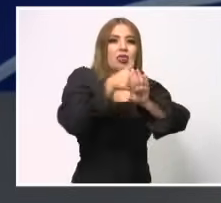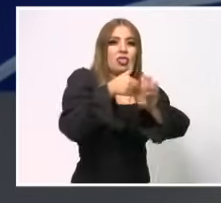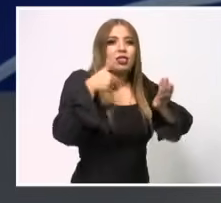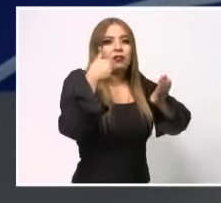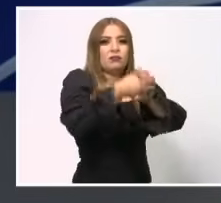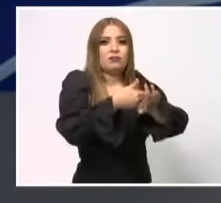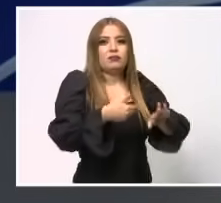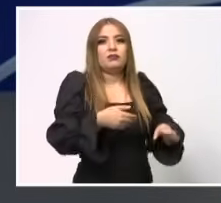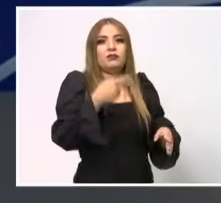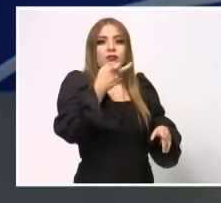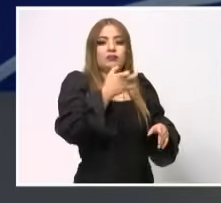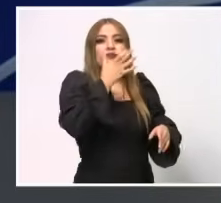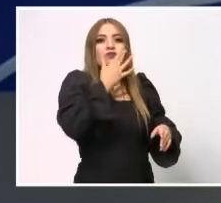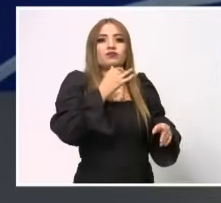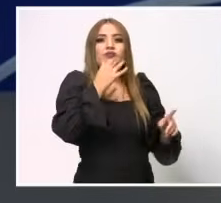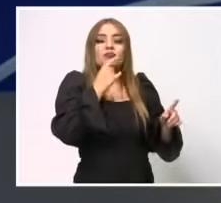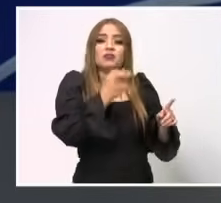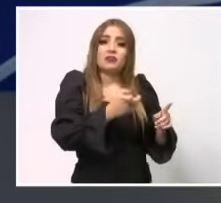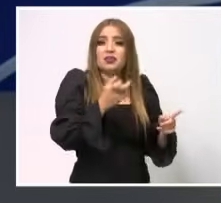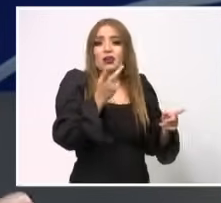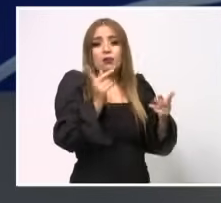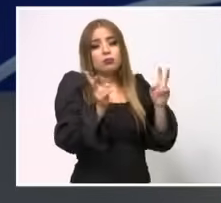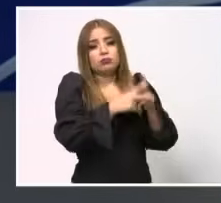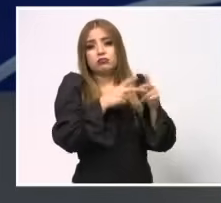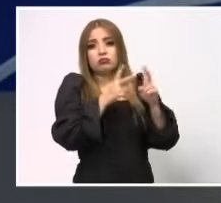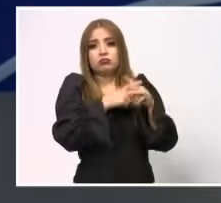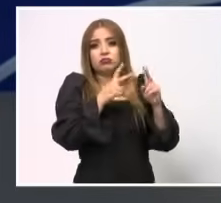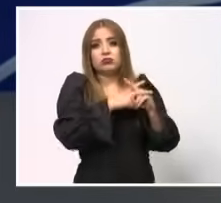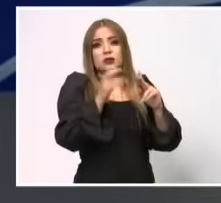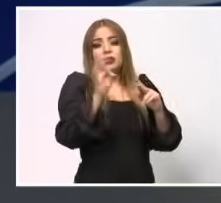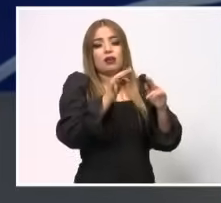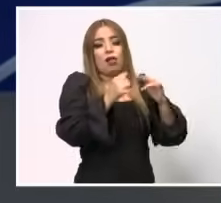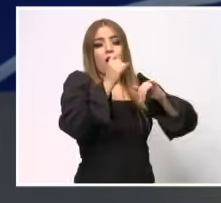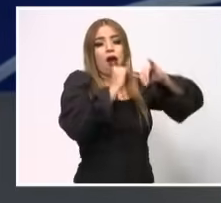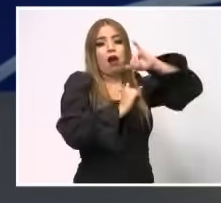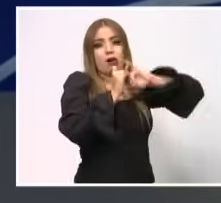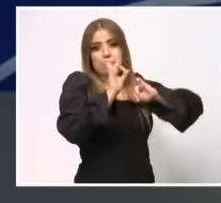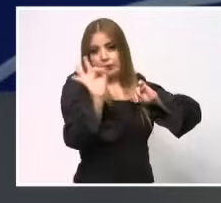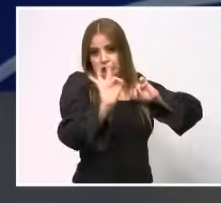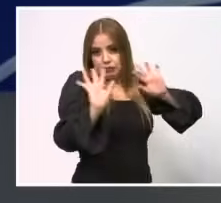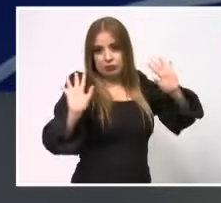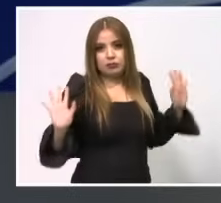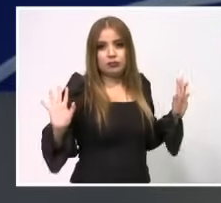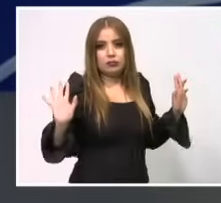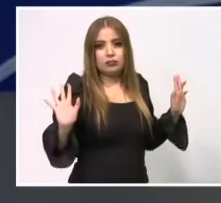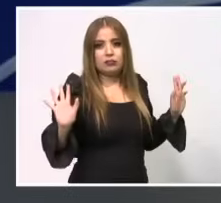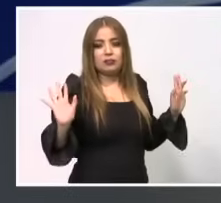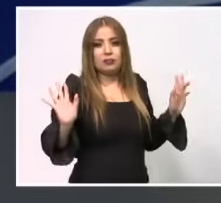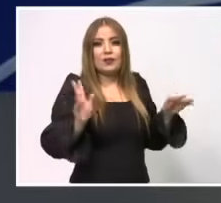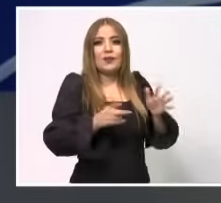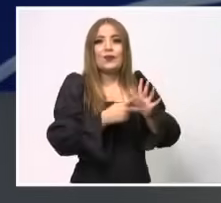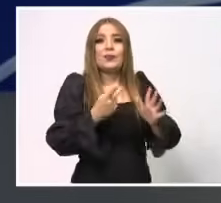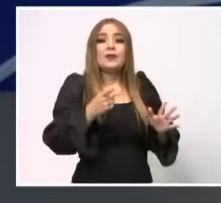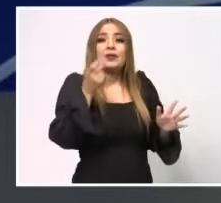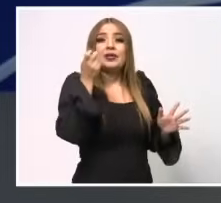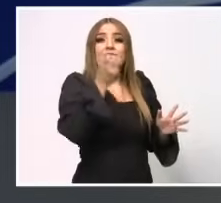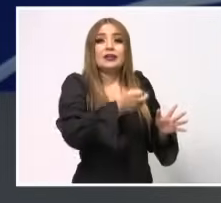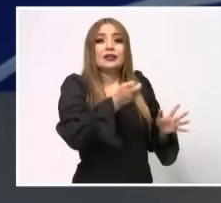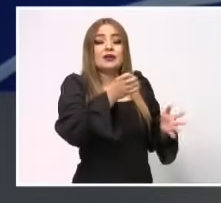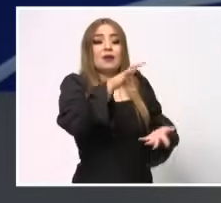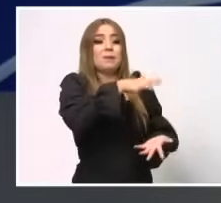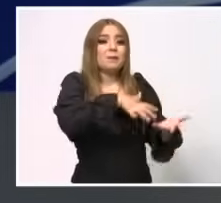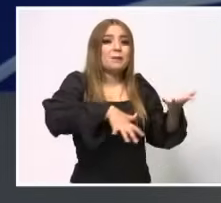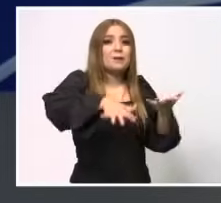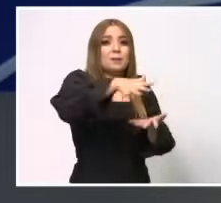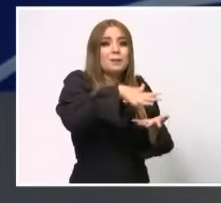el señor Don pleito se iba a lo mejor con unos copetes de más y otra vez es un caldo de cultivo